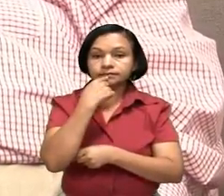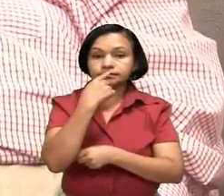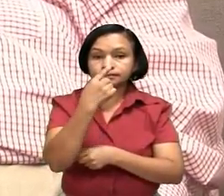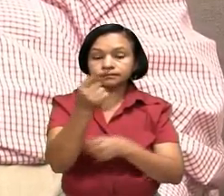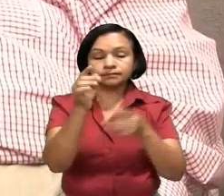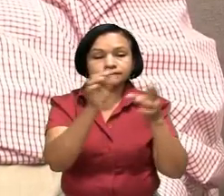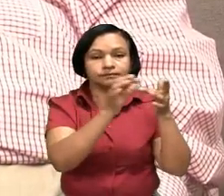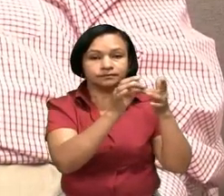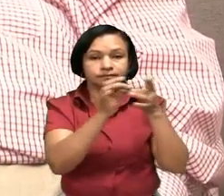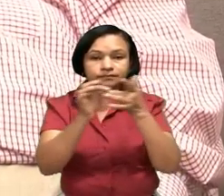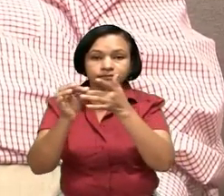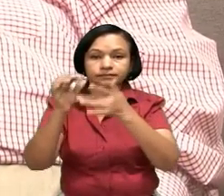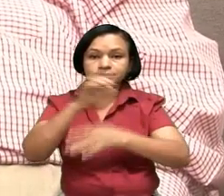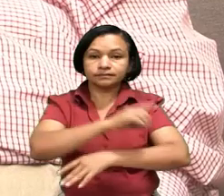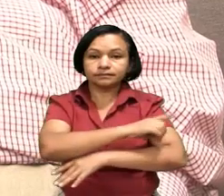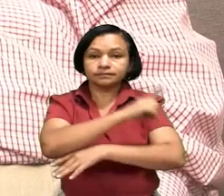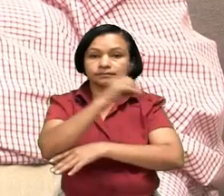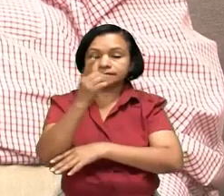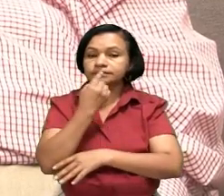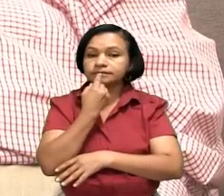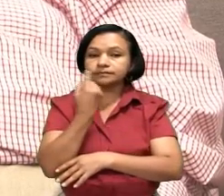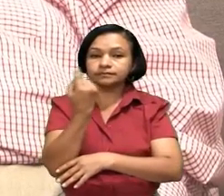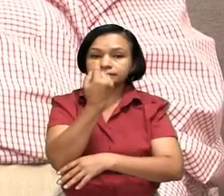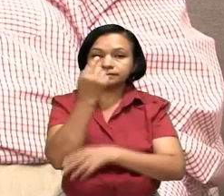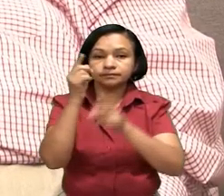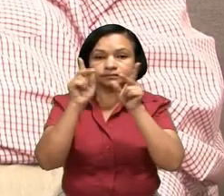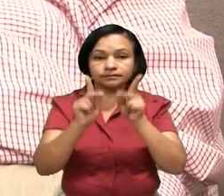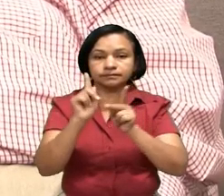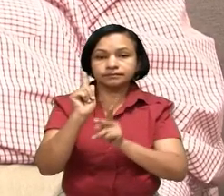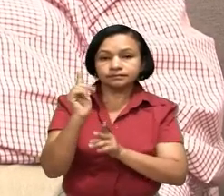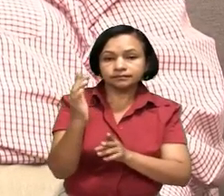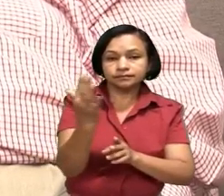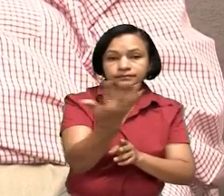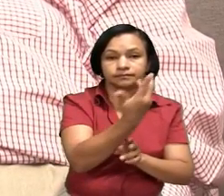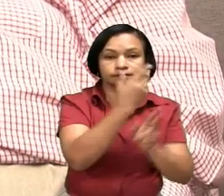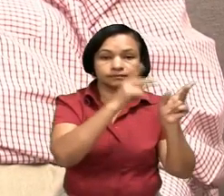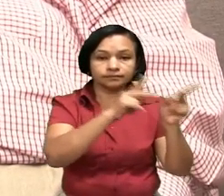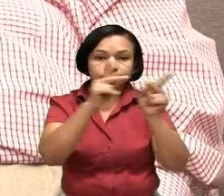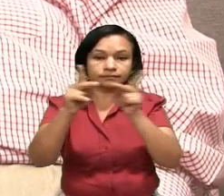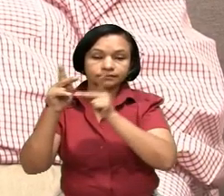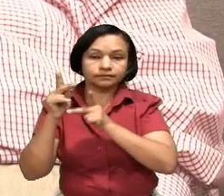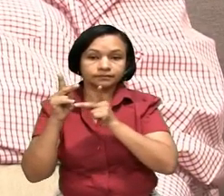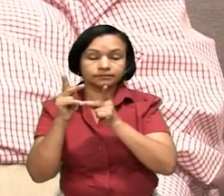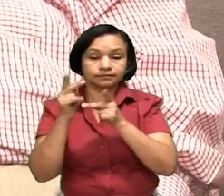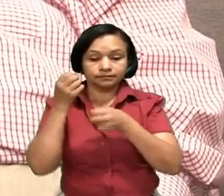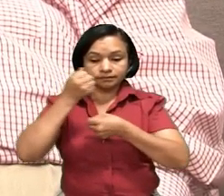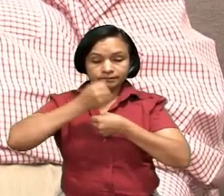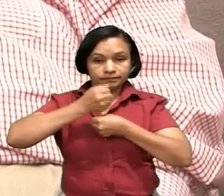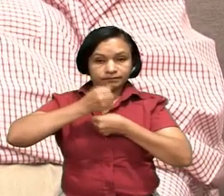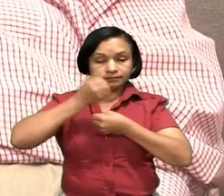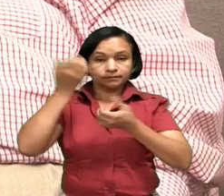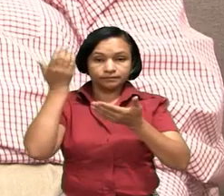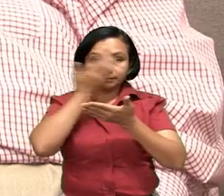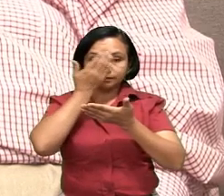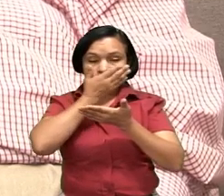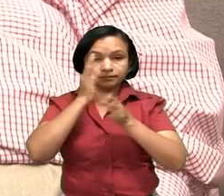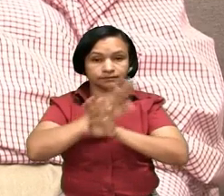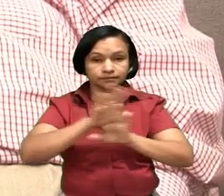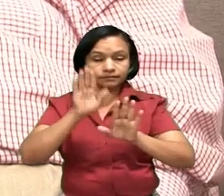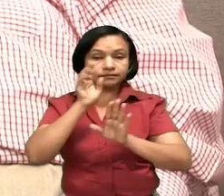especial al periodismo los nicaragüenses debemos de sentirnos profundamente